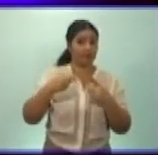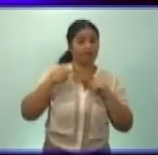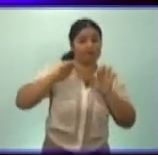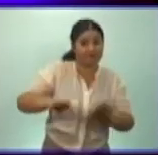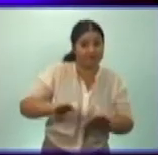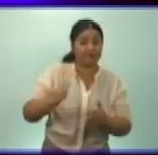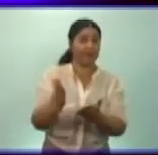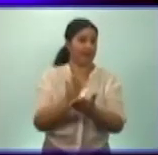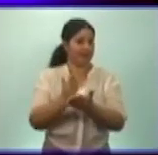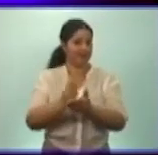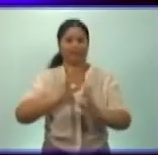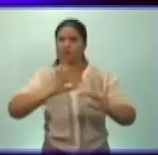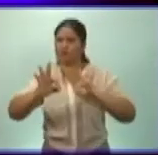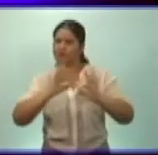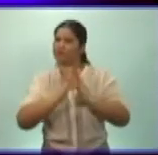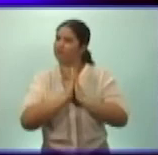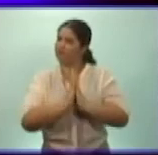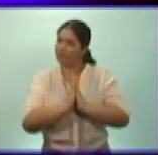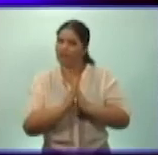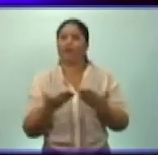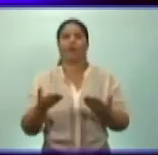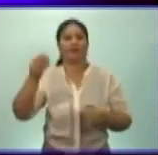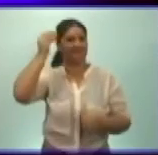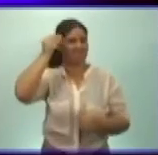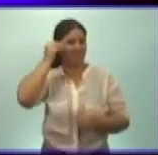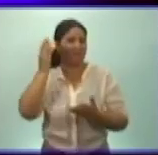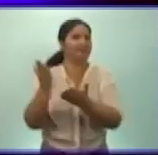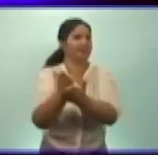clases. Cuídense mucho, cultívense el alma